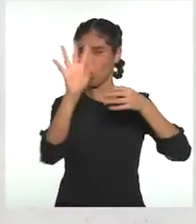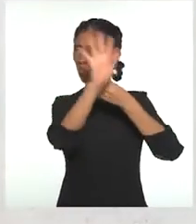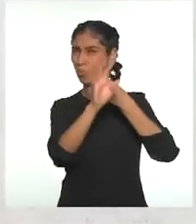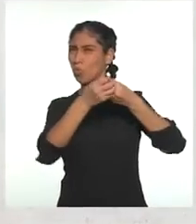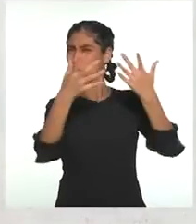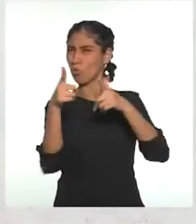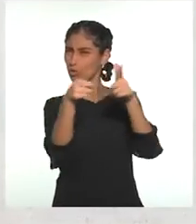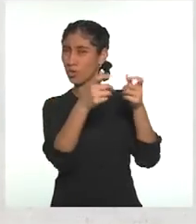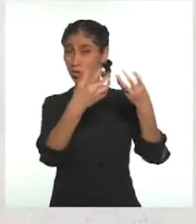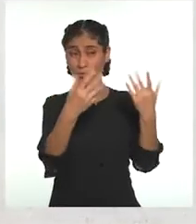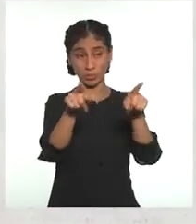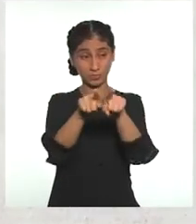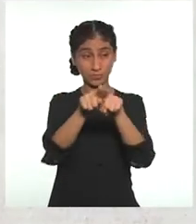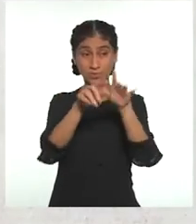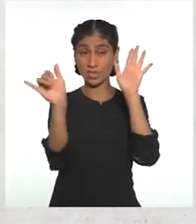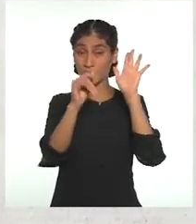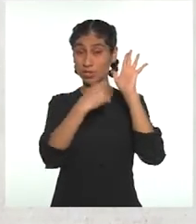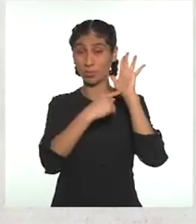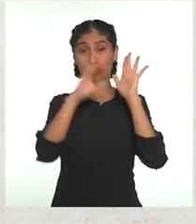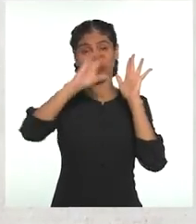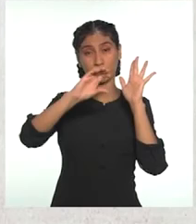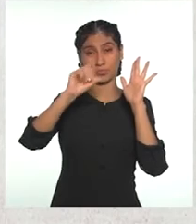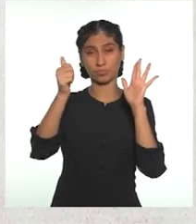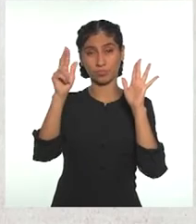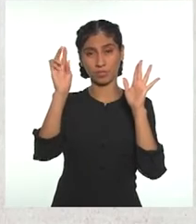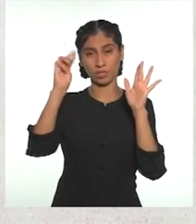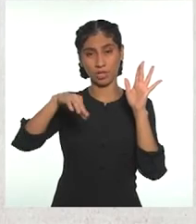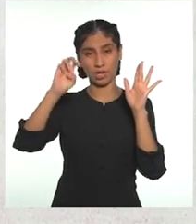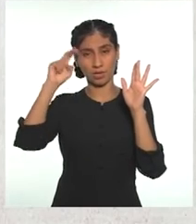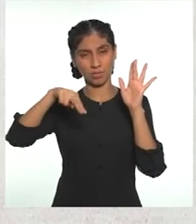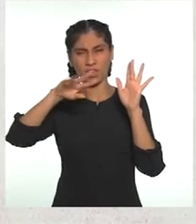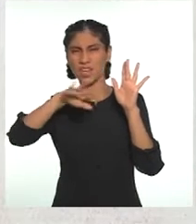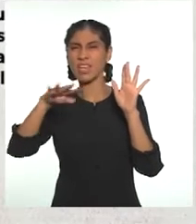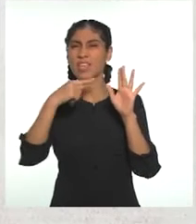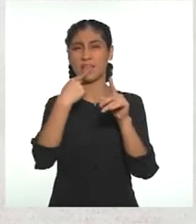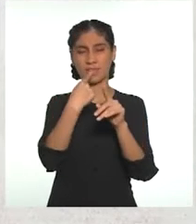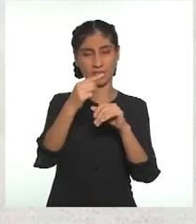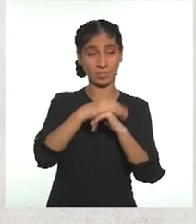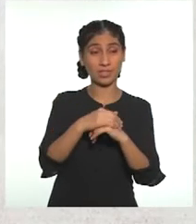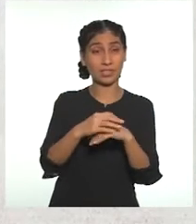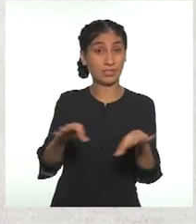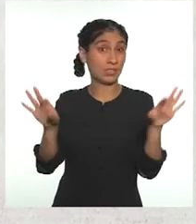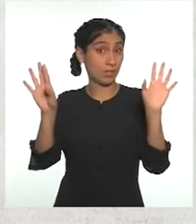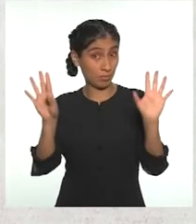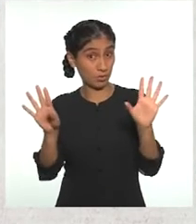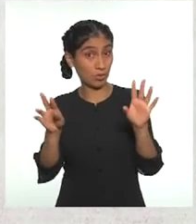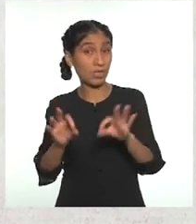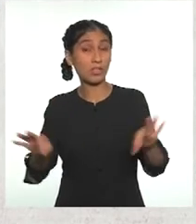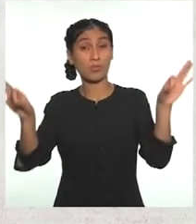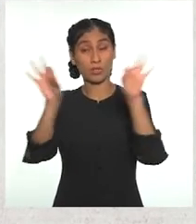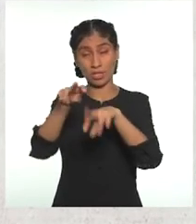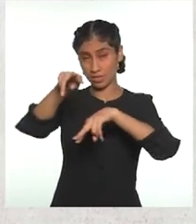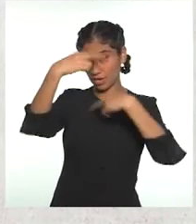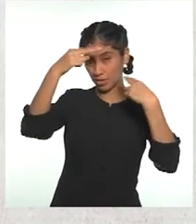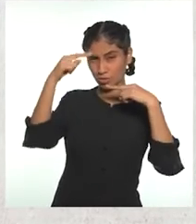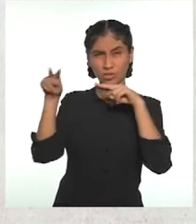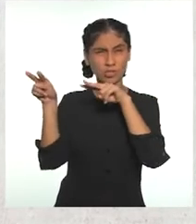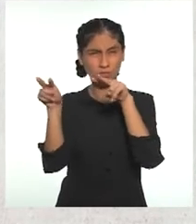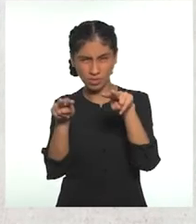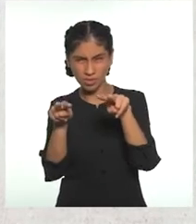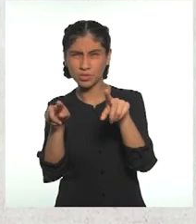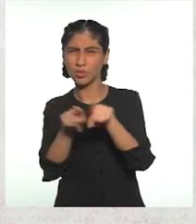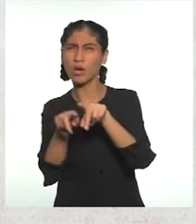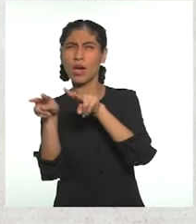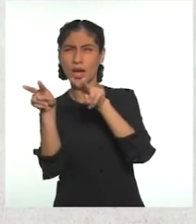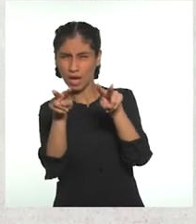preventivas. Tal como lo indica Carmen Costa en el año 2011, si se busca un mensaje más tranquilizador y divulgativo, así